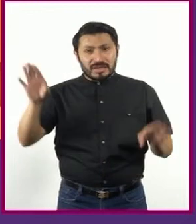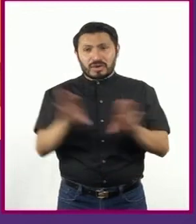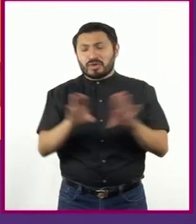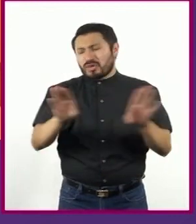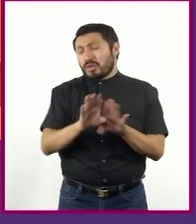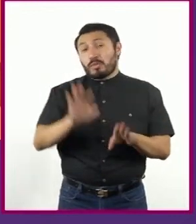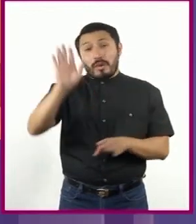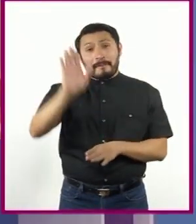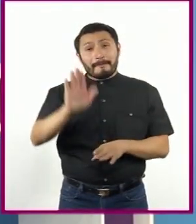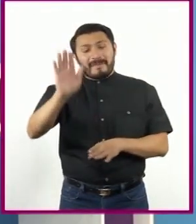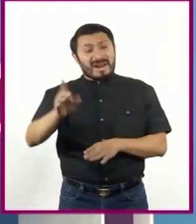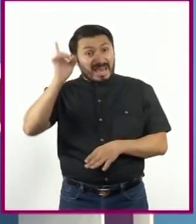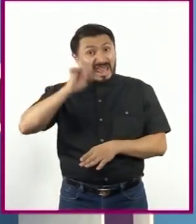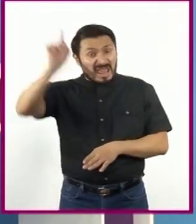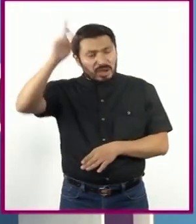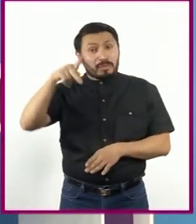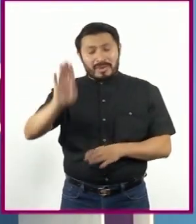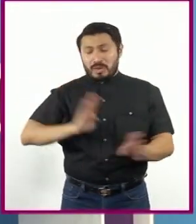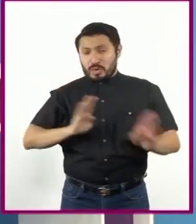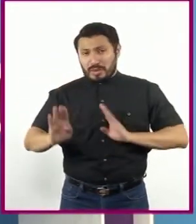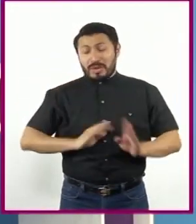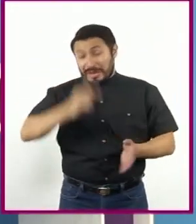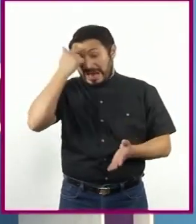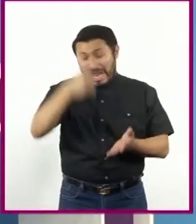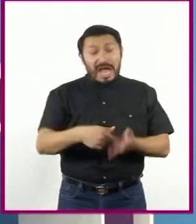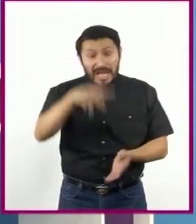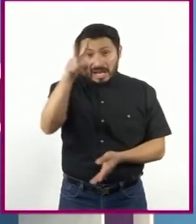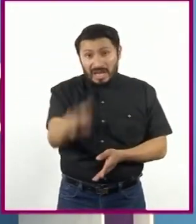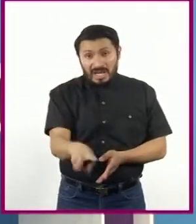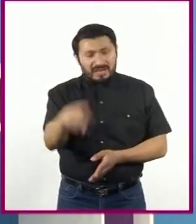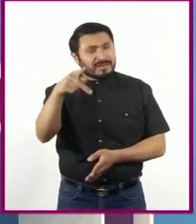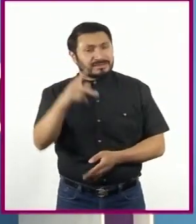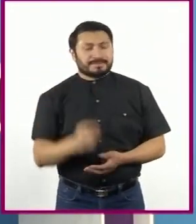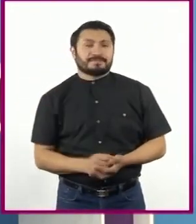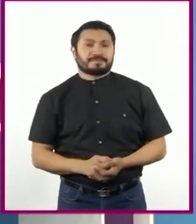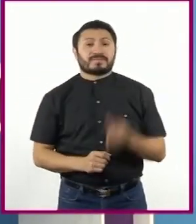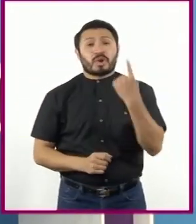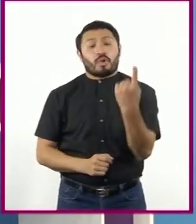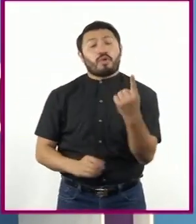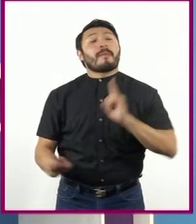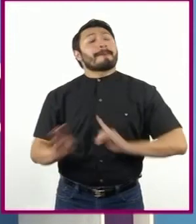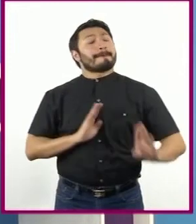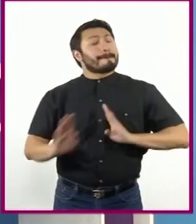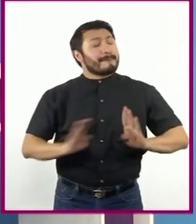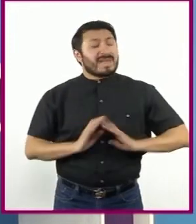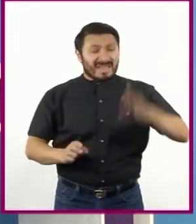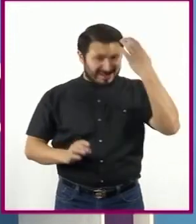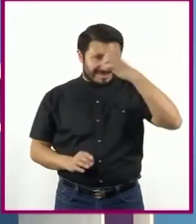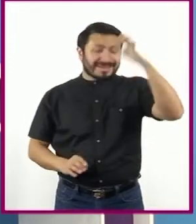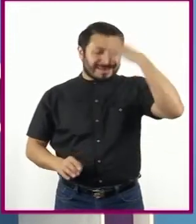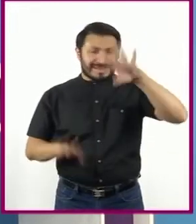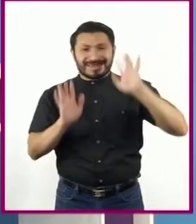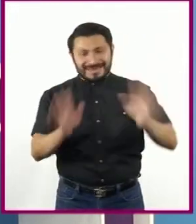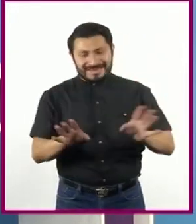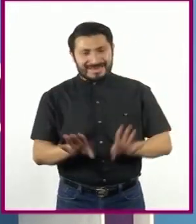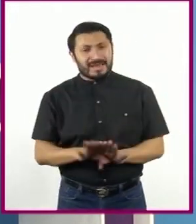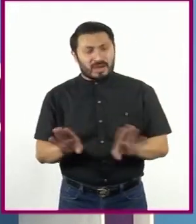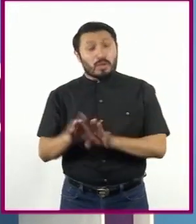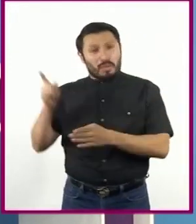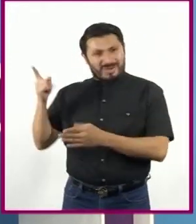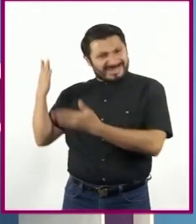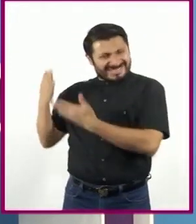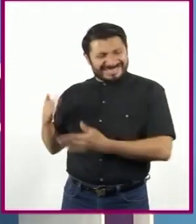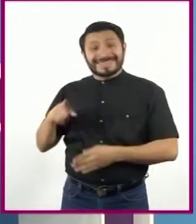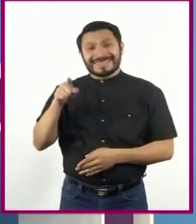Mesías. Y los soldados creían que era cierto. Un militar experimentado como el general Lejoin,